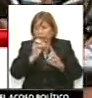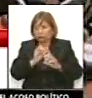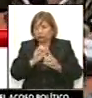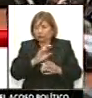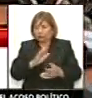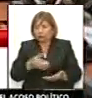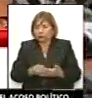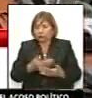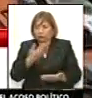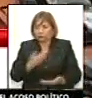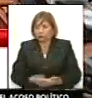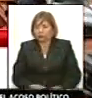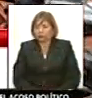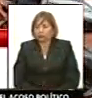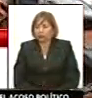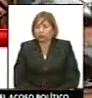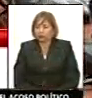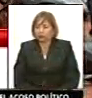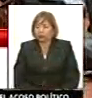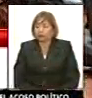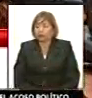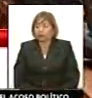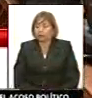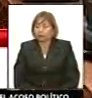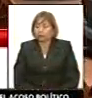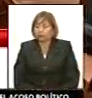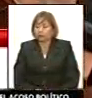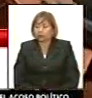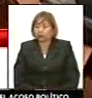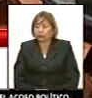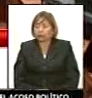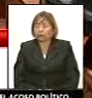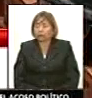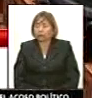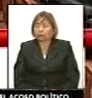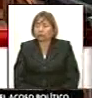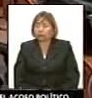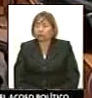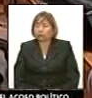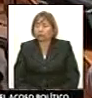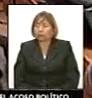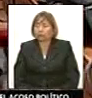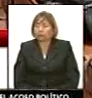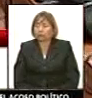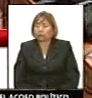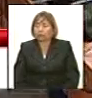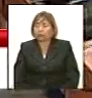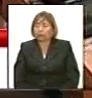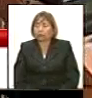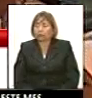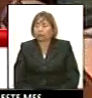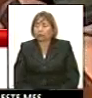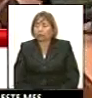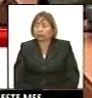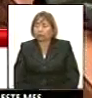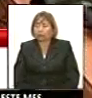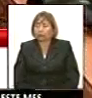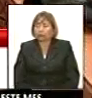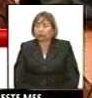comisión. Gracias, Presidenta. Gracias, congresista Ceballos. Congresista Salazar, el uso de la